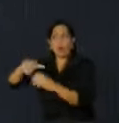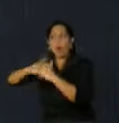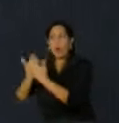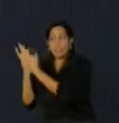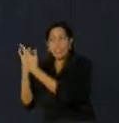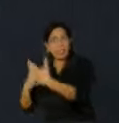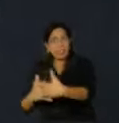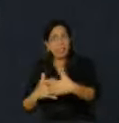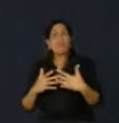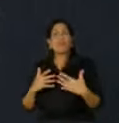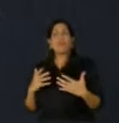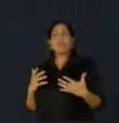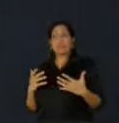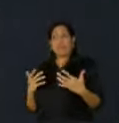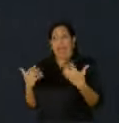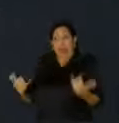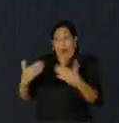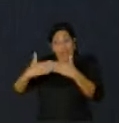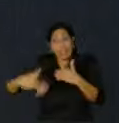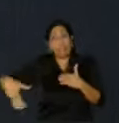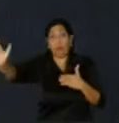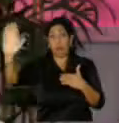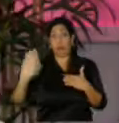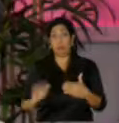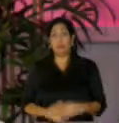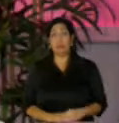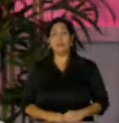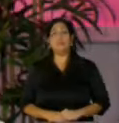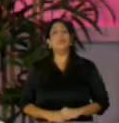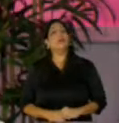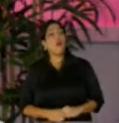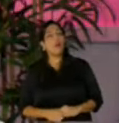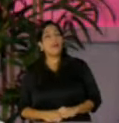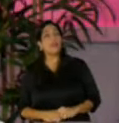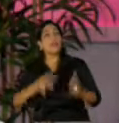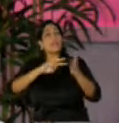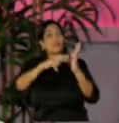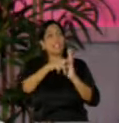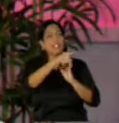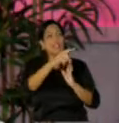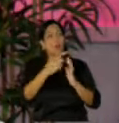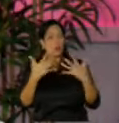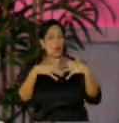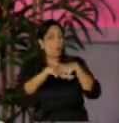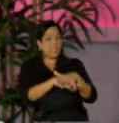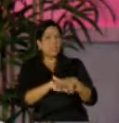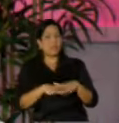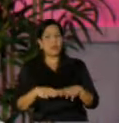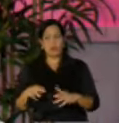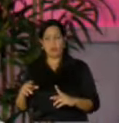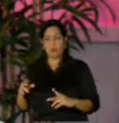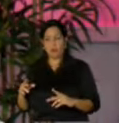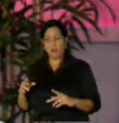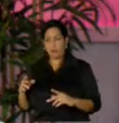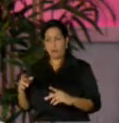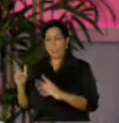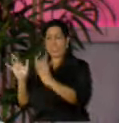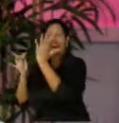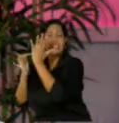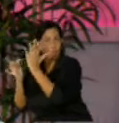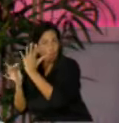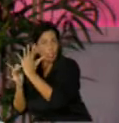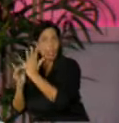puede manejar de ahora en adelante. O sea, me estaba hablando de esta combinación de experiencia de la entrada del humano a con